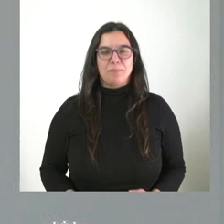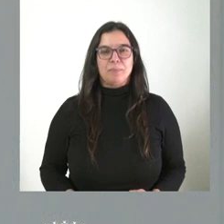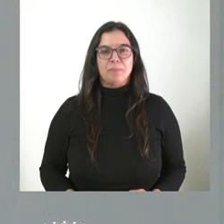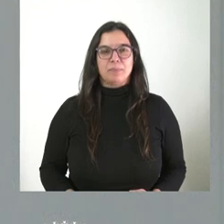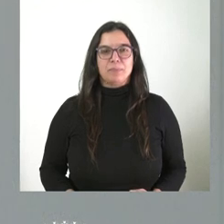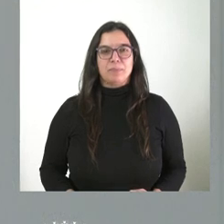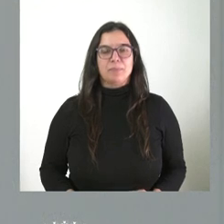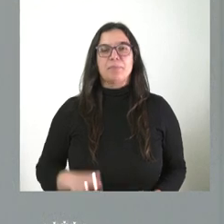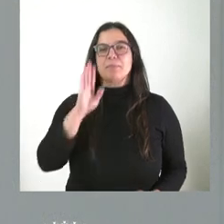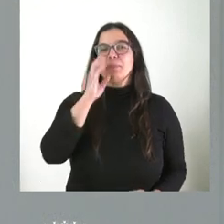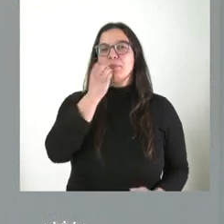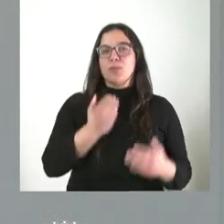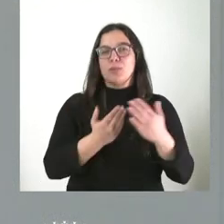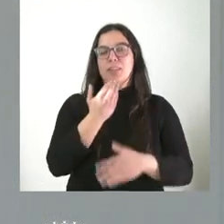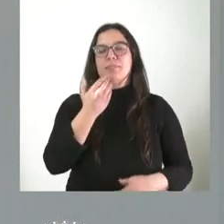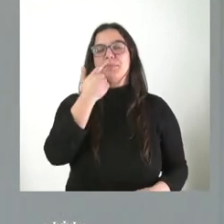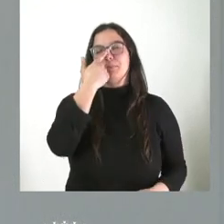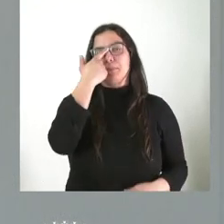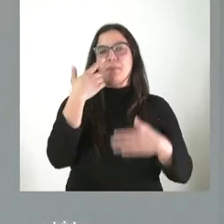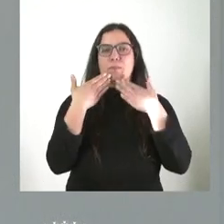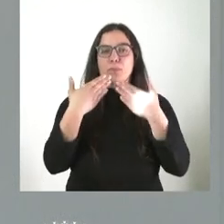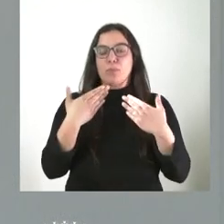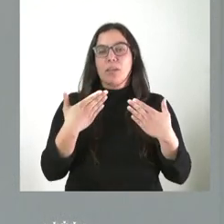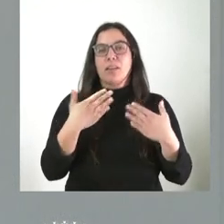muy buenos días y muchas gracias por su